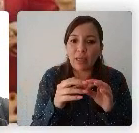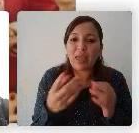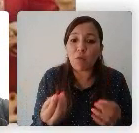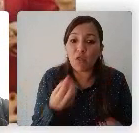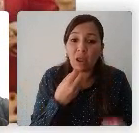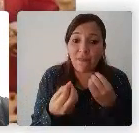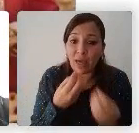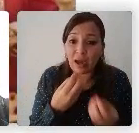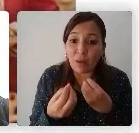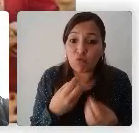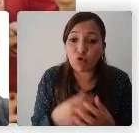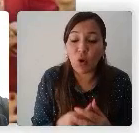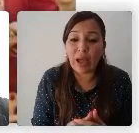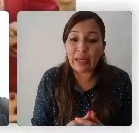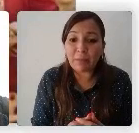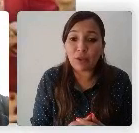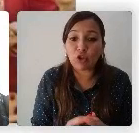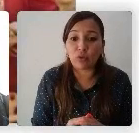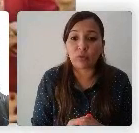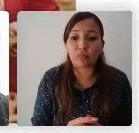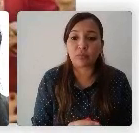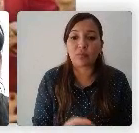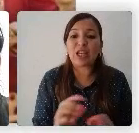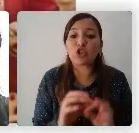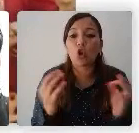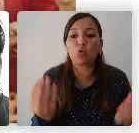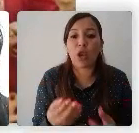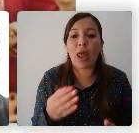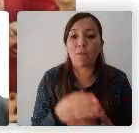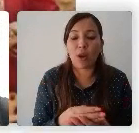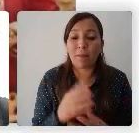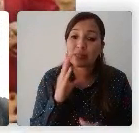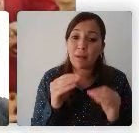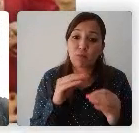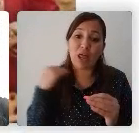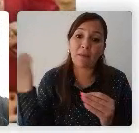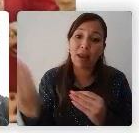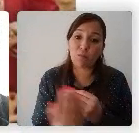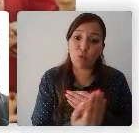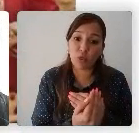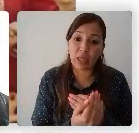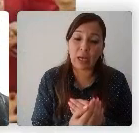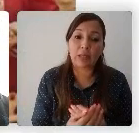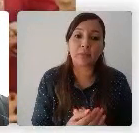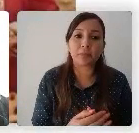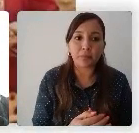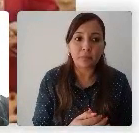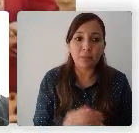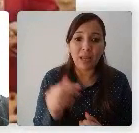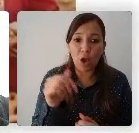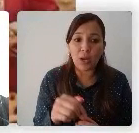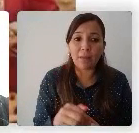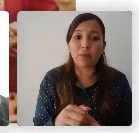y ha generado desarrollo en muchas crisis a nivel mundial, ¿no? Y bueno, hablando de lo que significan los servicios, ¿no?